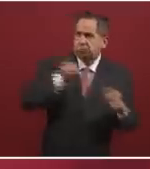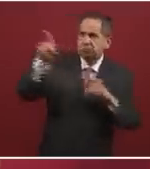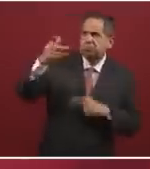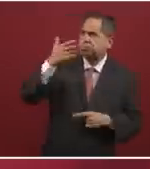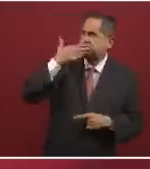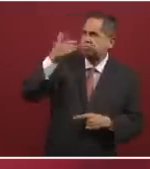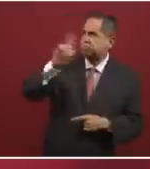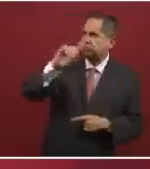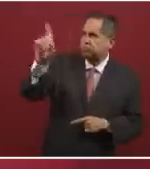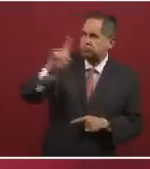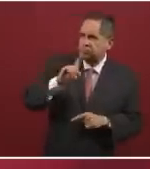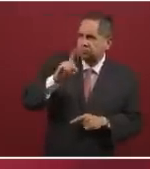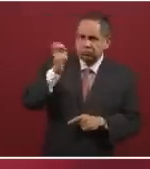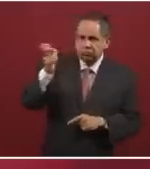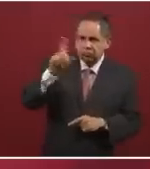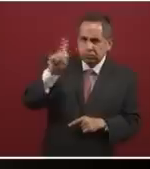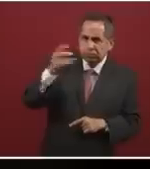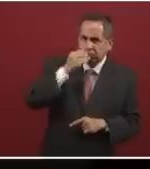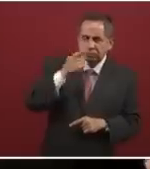porque ya cambió.